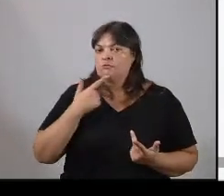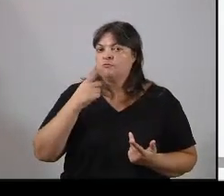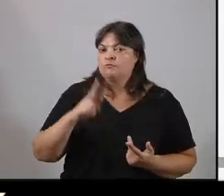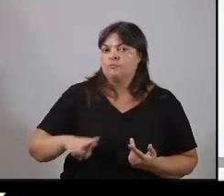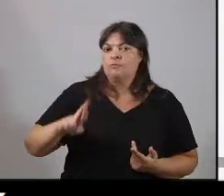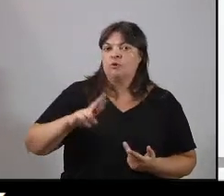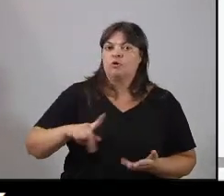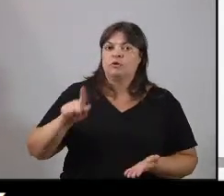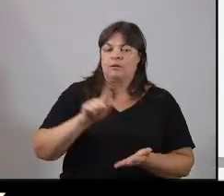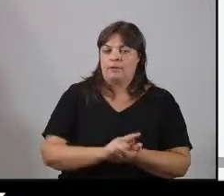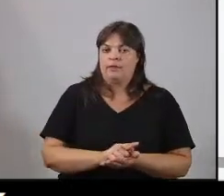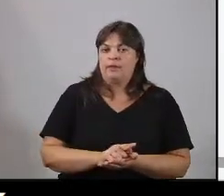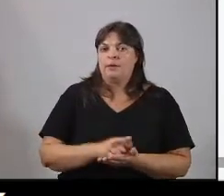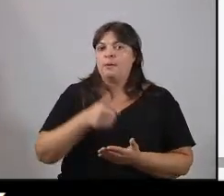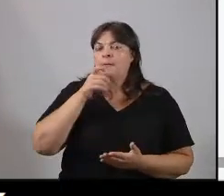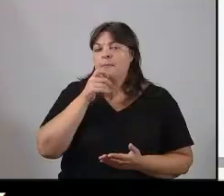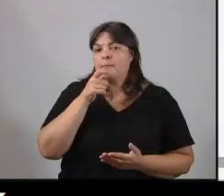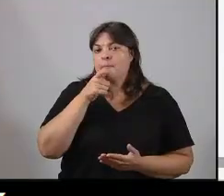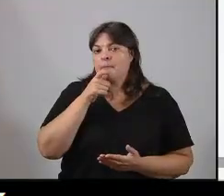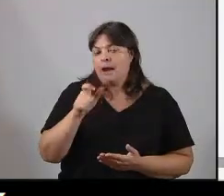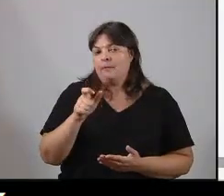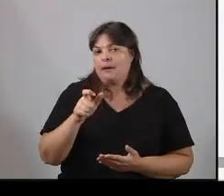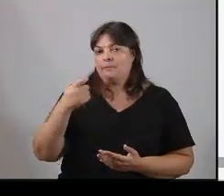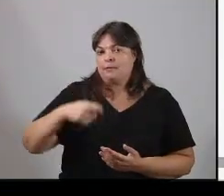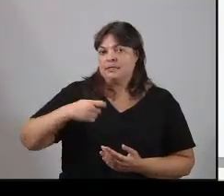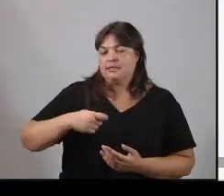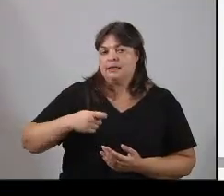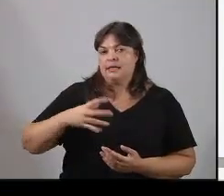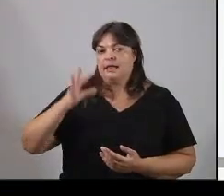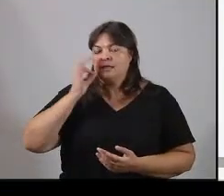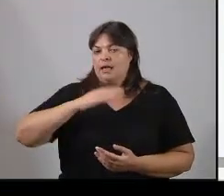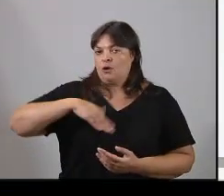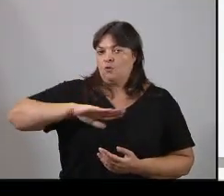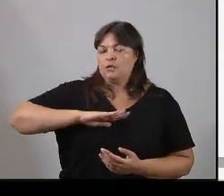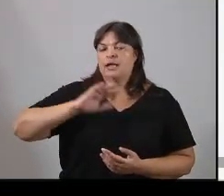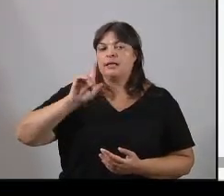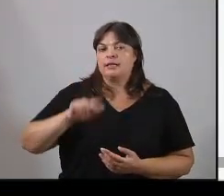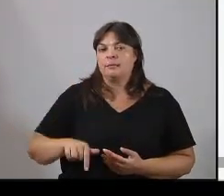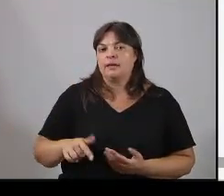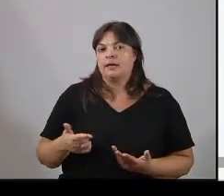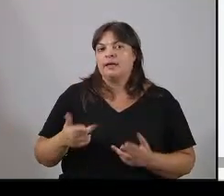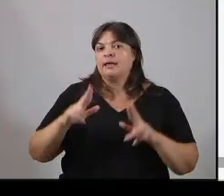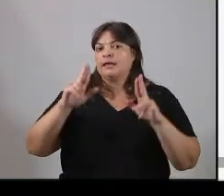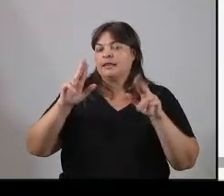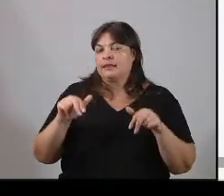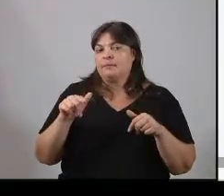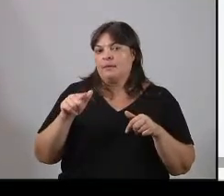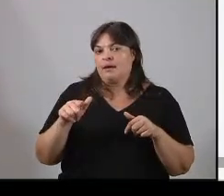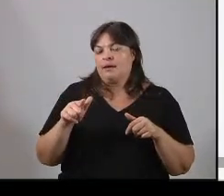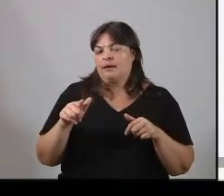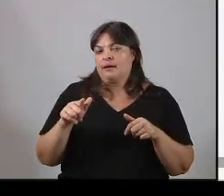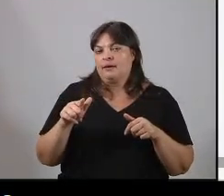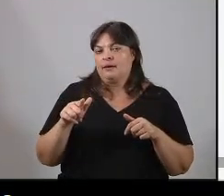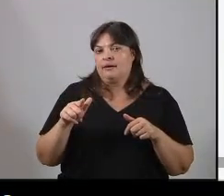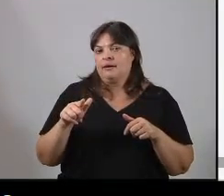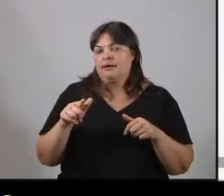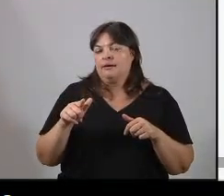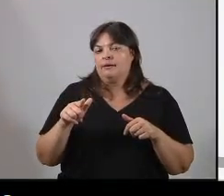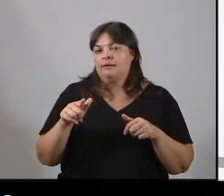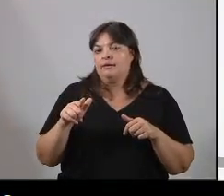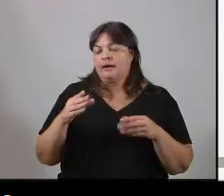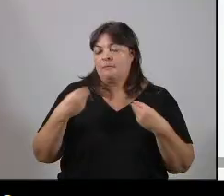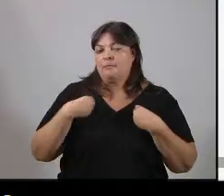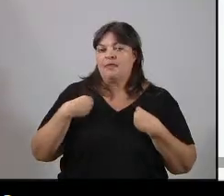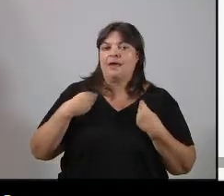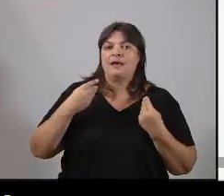a las propias palabras de nuestra presidenta y a la valoración que ha realizado en torno a lo que está sucediendo, a las vidas que vemos que